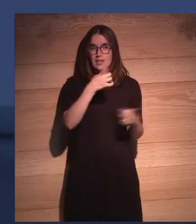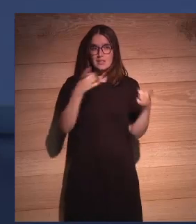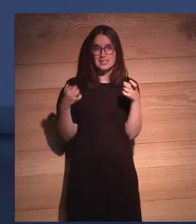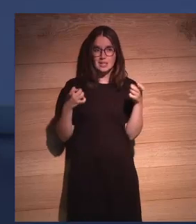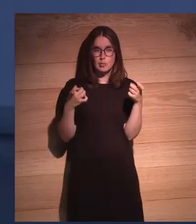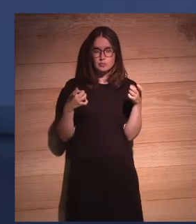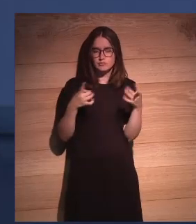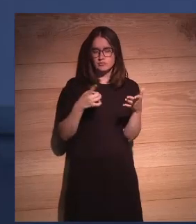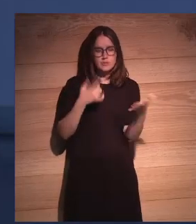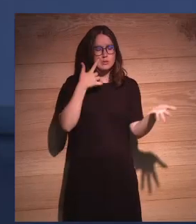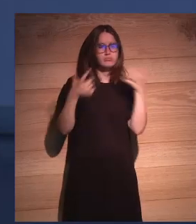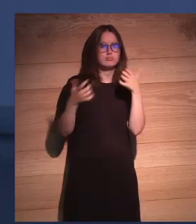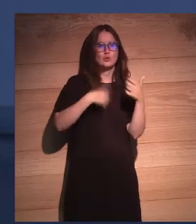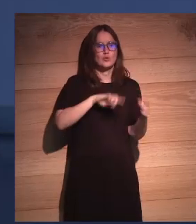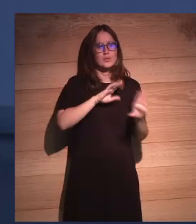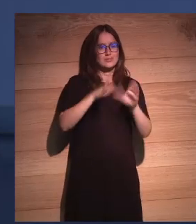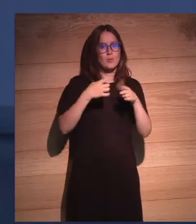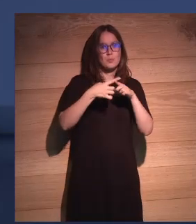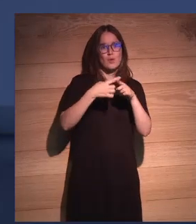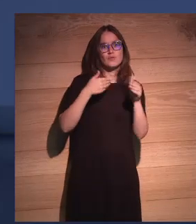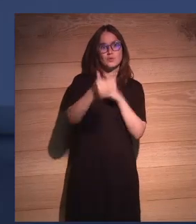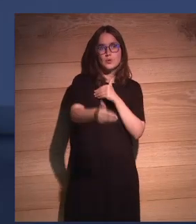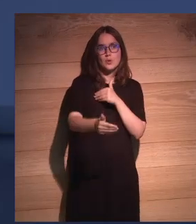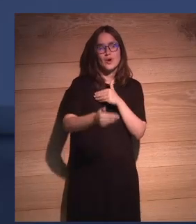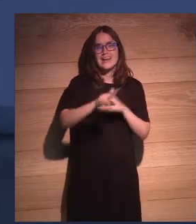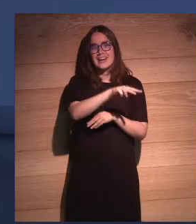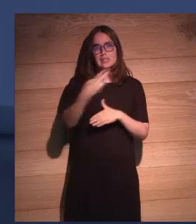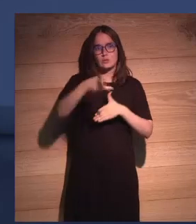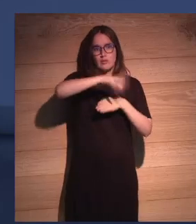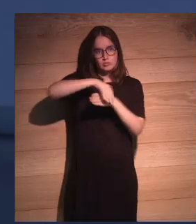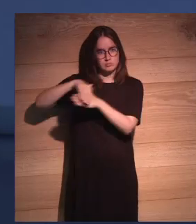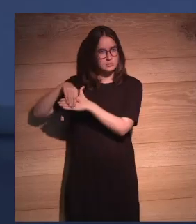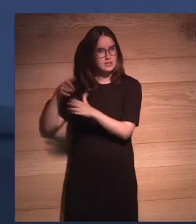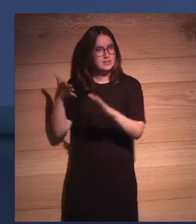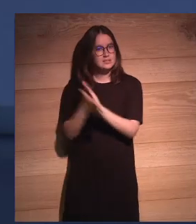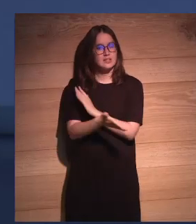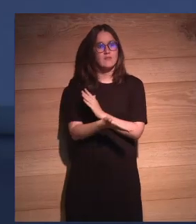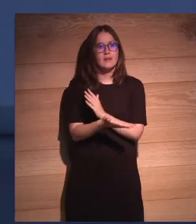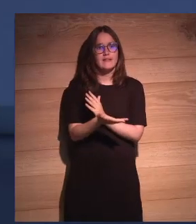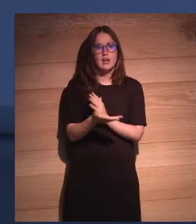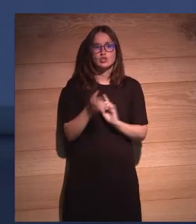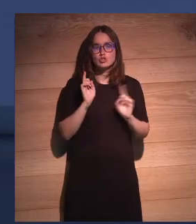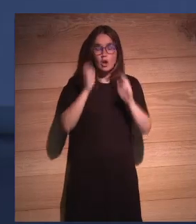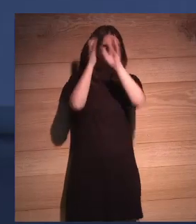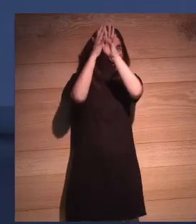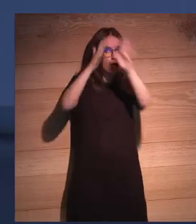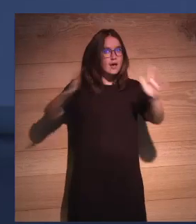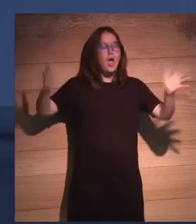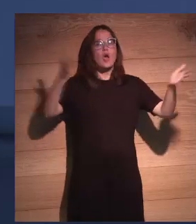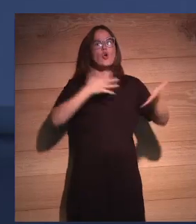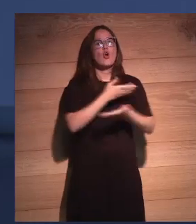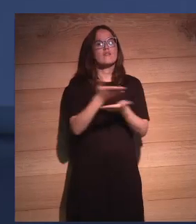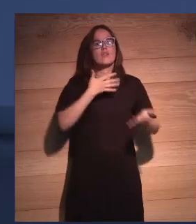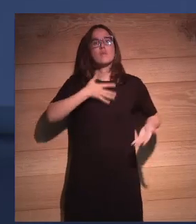esto es seña distintiva de Profuturo, recabar resultados. No se trata solo de desplegar y soñar, confiar en que